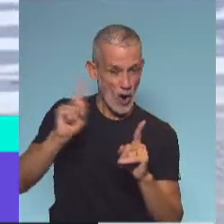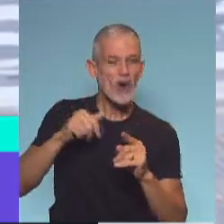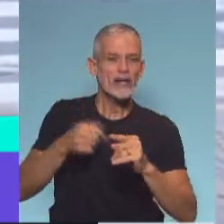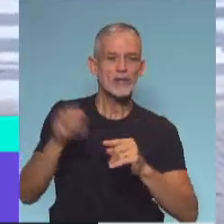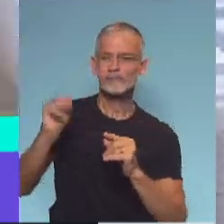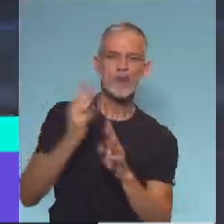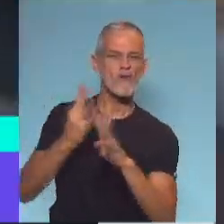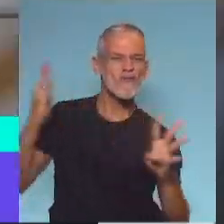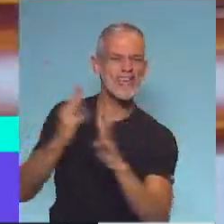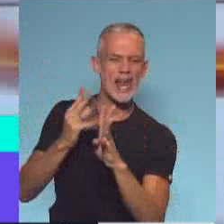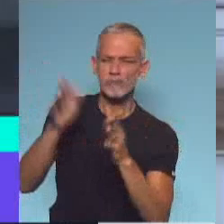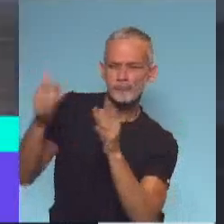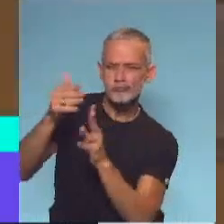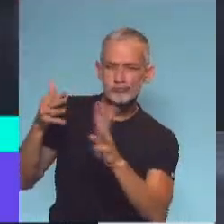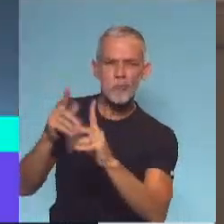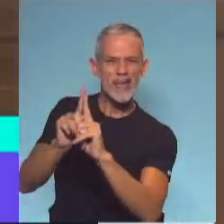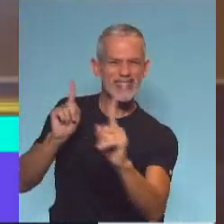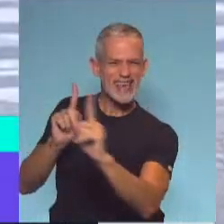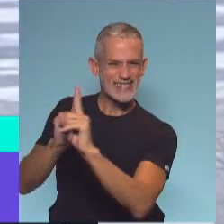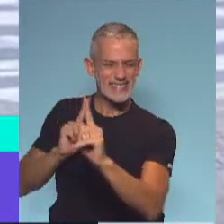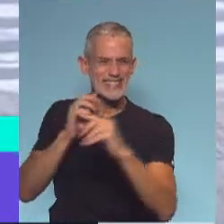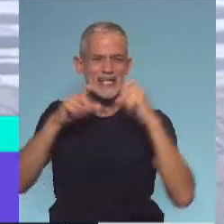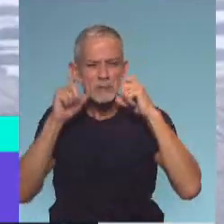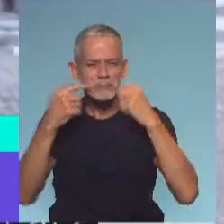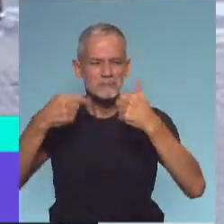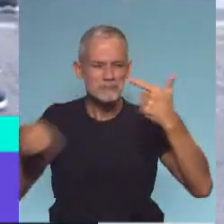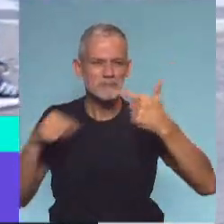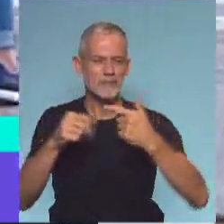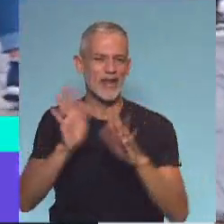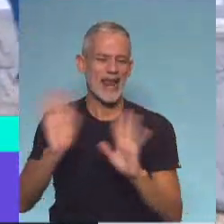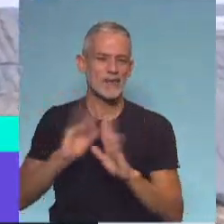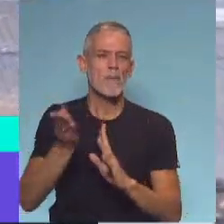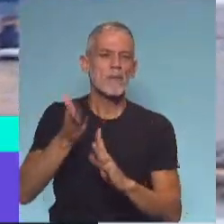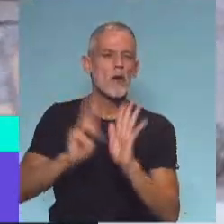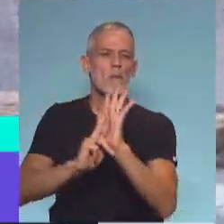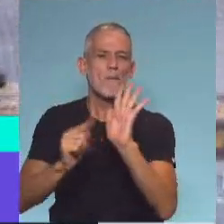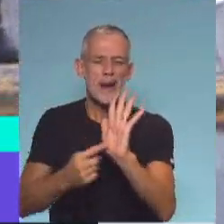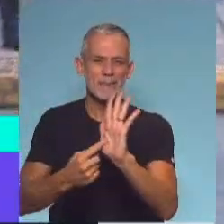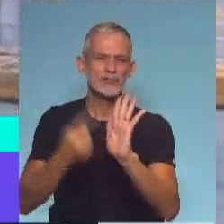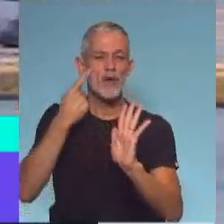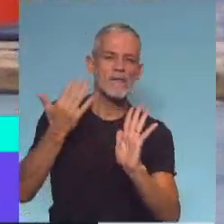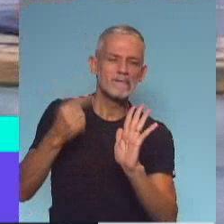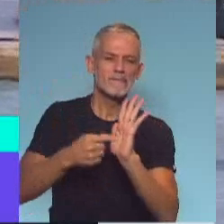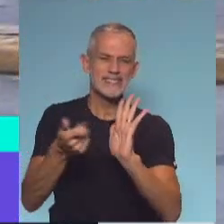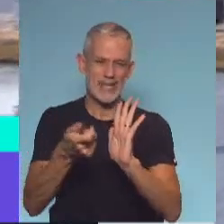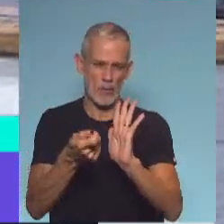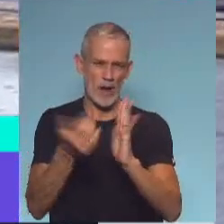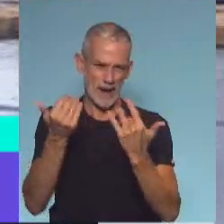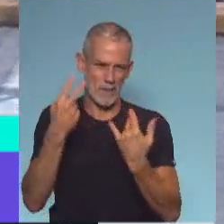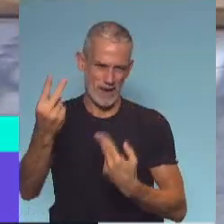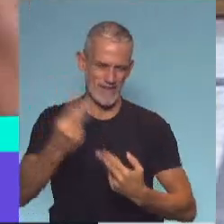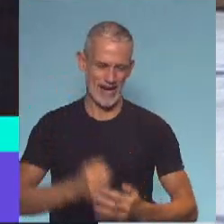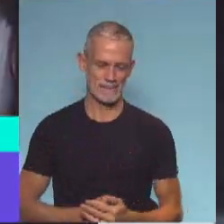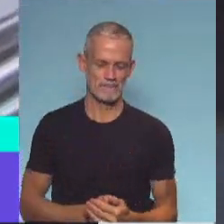ordenamiento de las filas para que se mantenga la distancia social y colaborando con lo que son las tareas del pedido de permiso y ayudar a la gente para que se pueda viajar. Silvia,